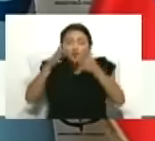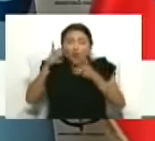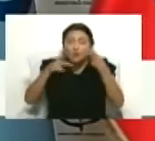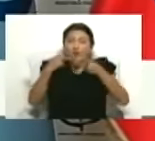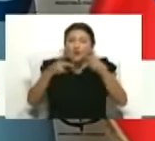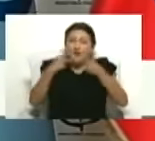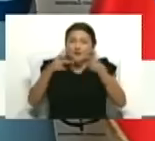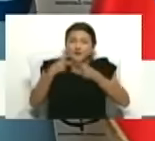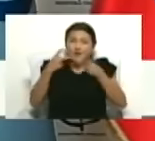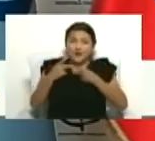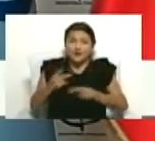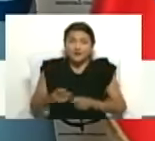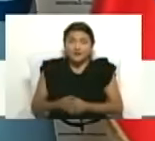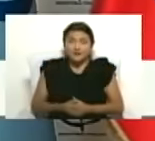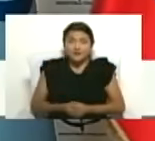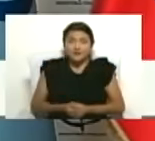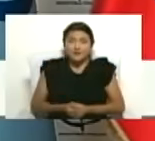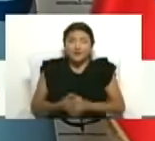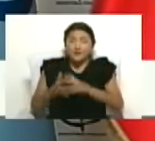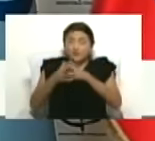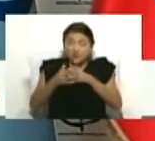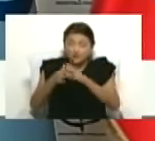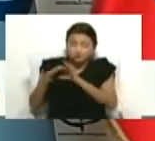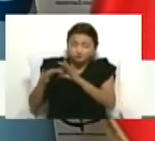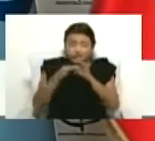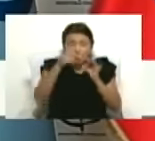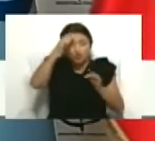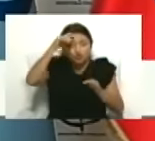política exterior vinculado a Donald Trump